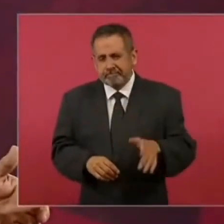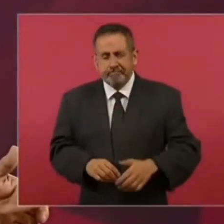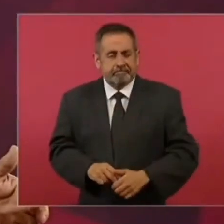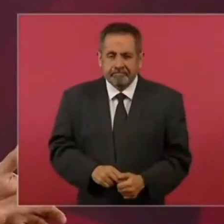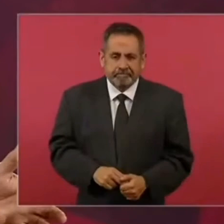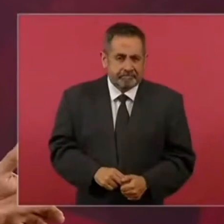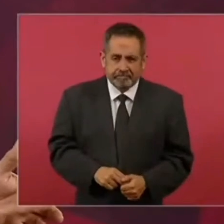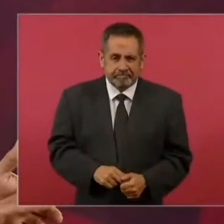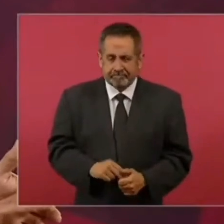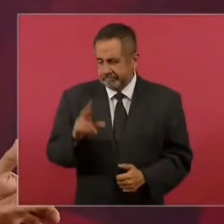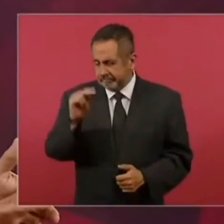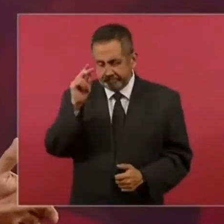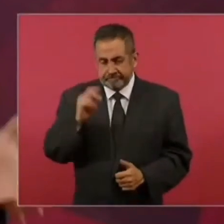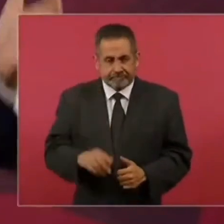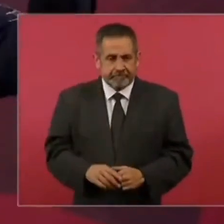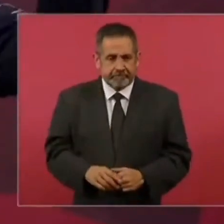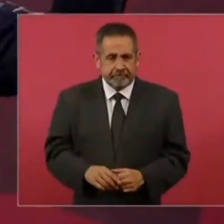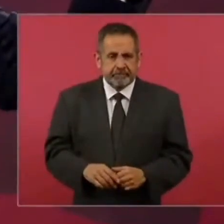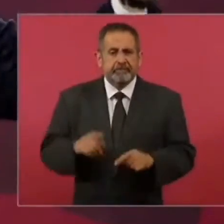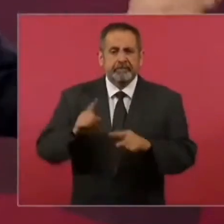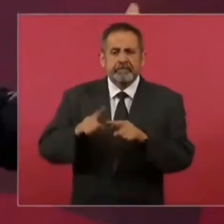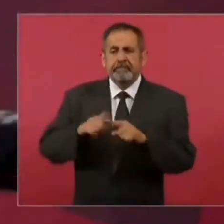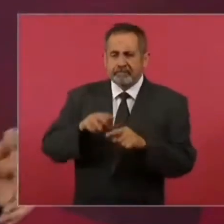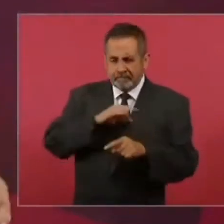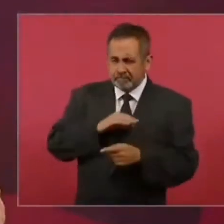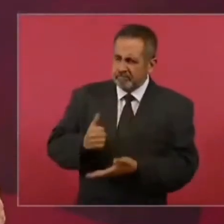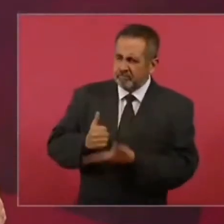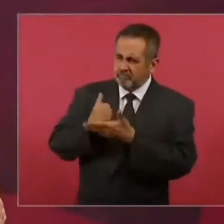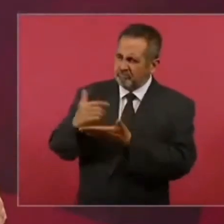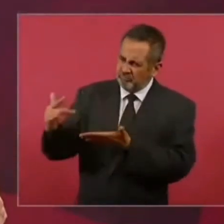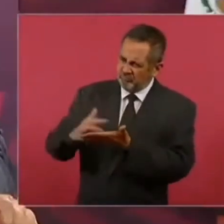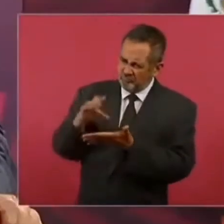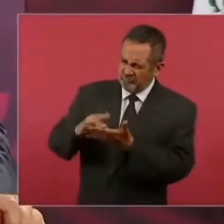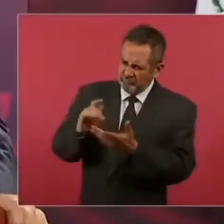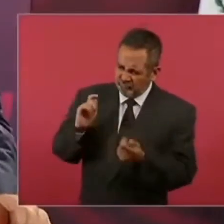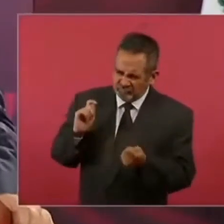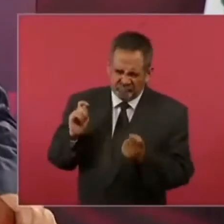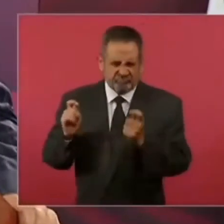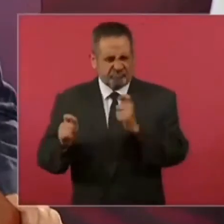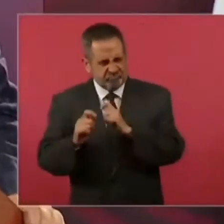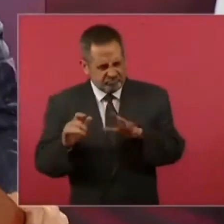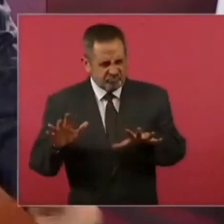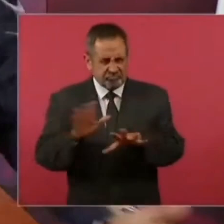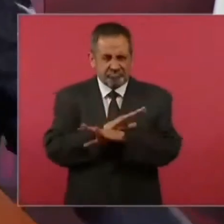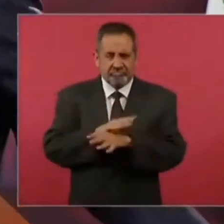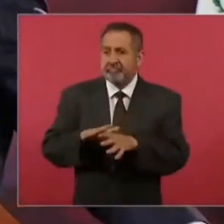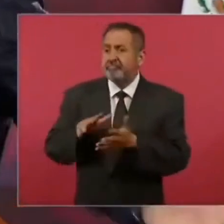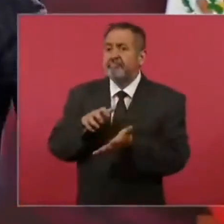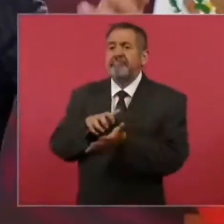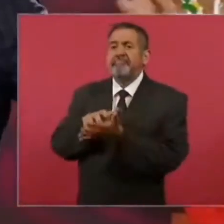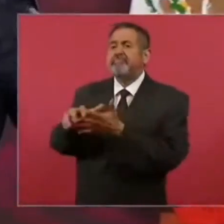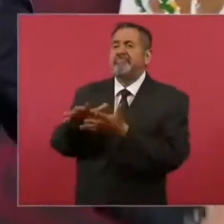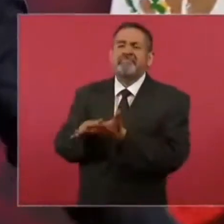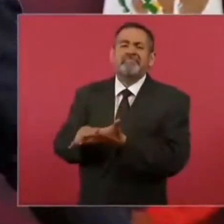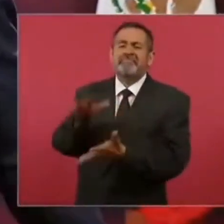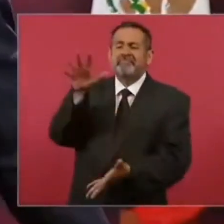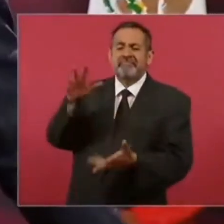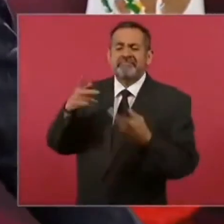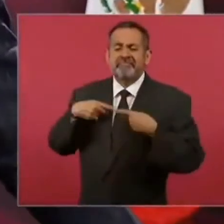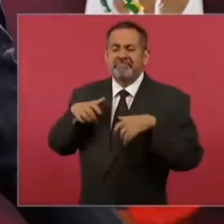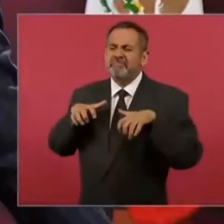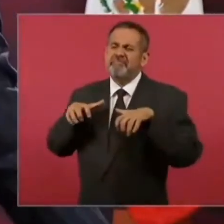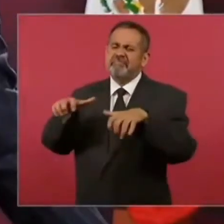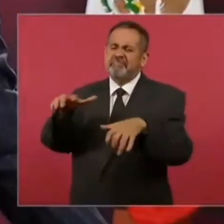No, no. ¿Con quién estamos llevando a cabo la transformación? Con la mayoría de la